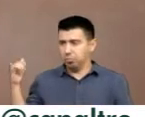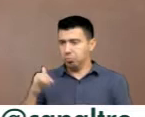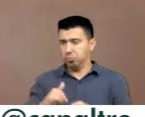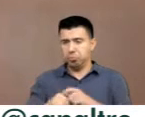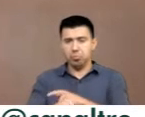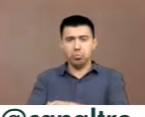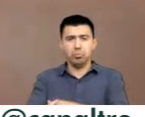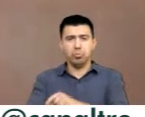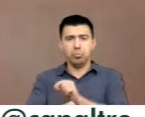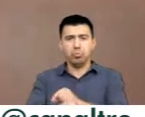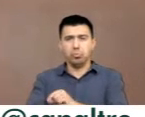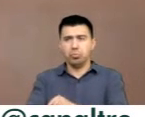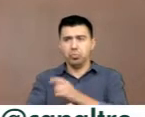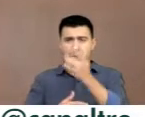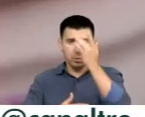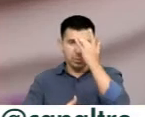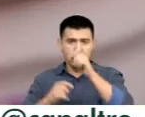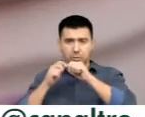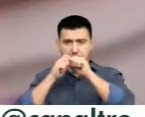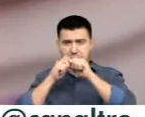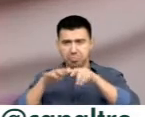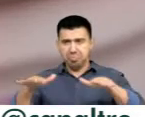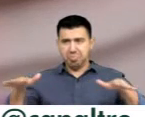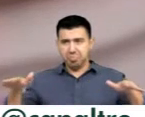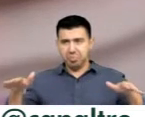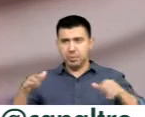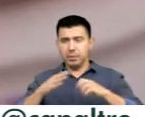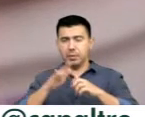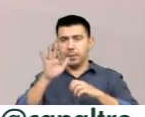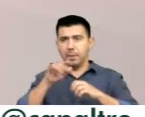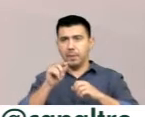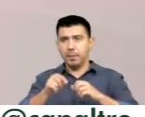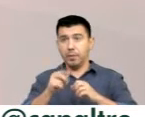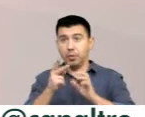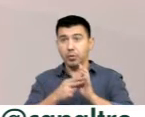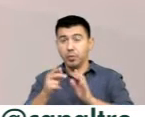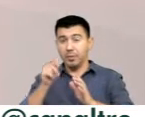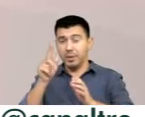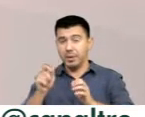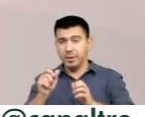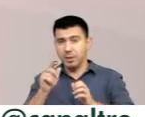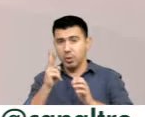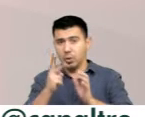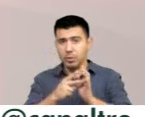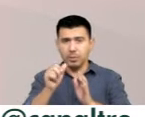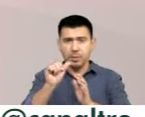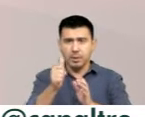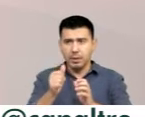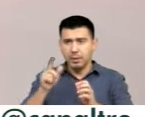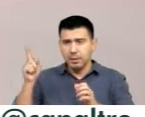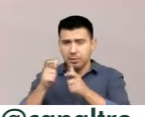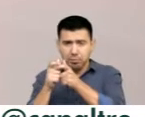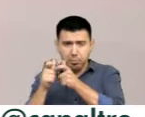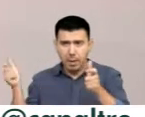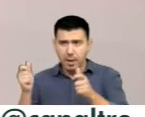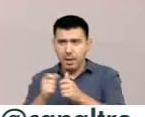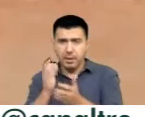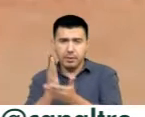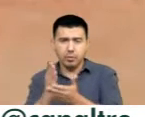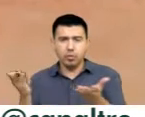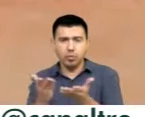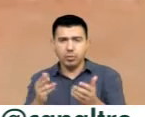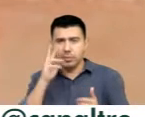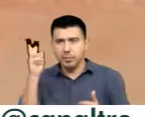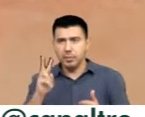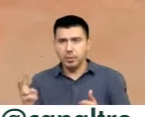incorporando estas enfermedades a nuestro país este virus que en 2010 tuvo un brote epidémico en venezuela tiene una sintomatología similar a los